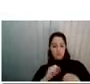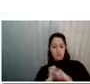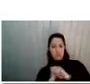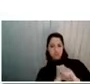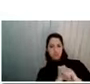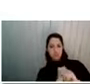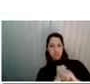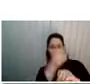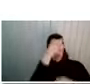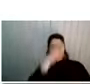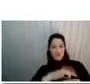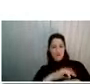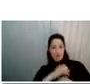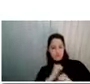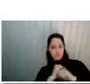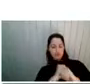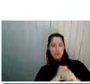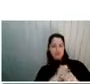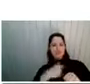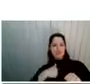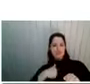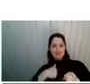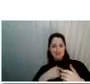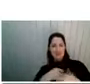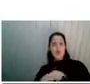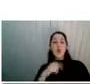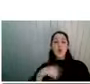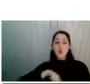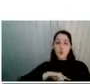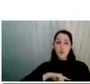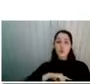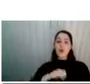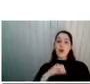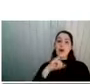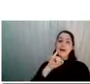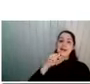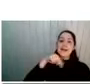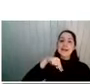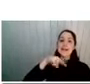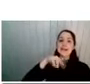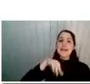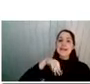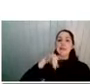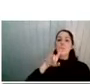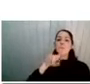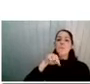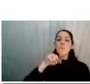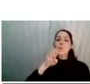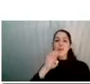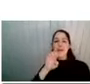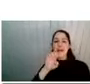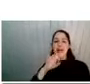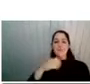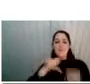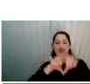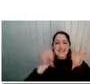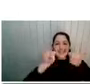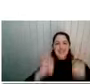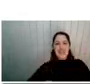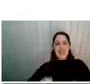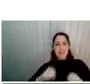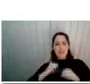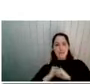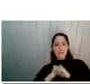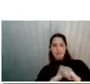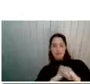más avanzada. En nuestra respuesta inmune temprana, lo que se gatillan son los IgM, los anticuerpos del tipo